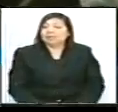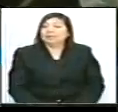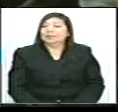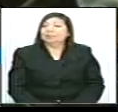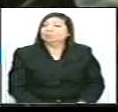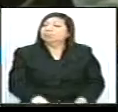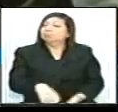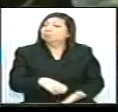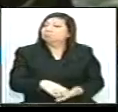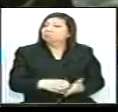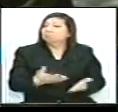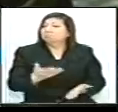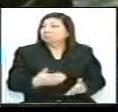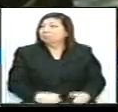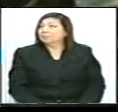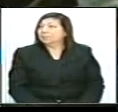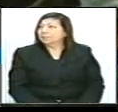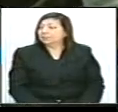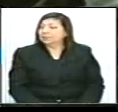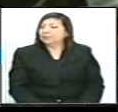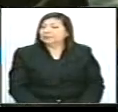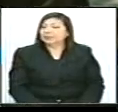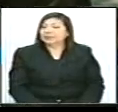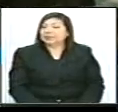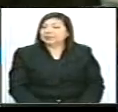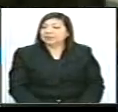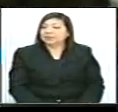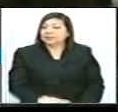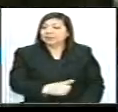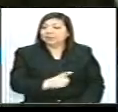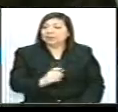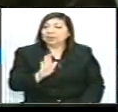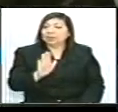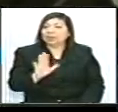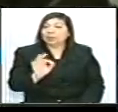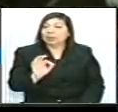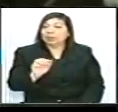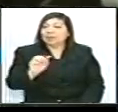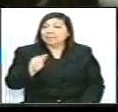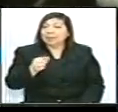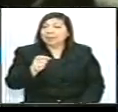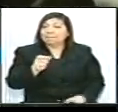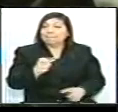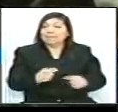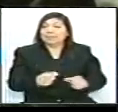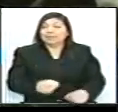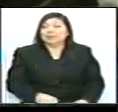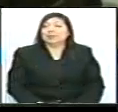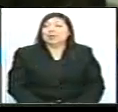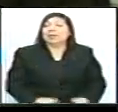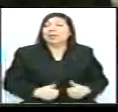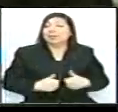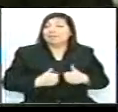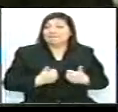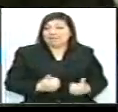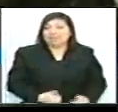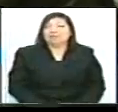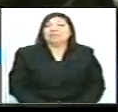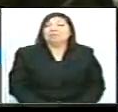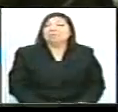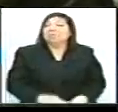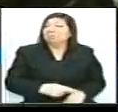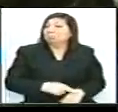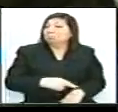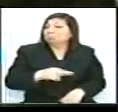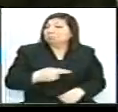Una población estimada según el INEI de 150.000 habitantes. Tenemos una